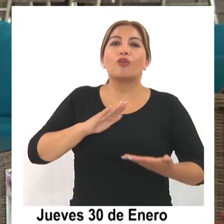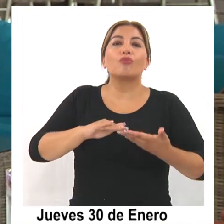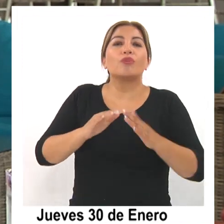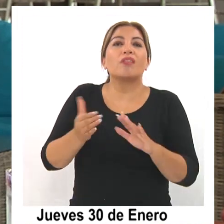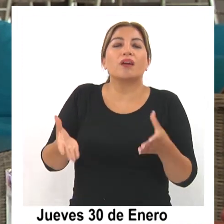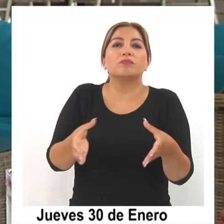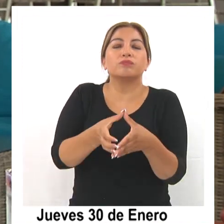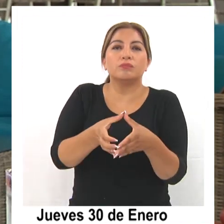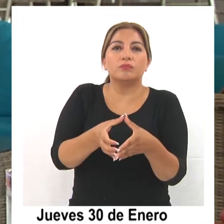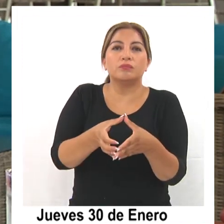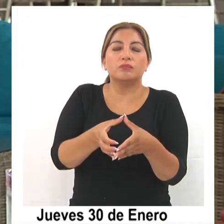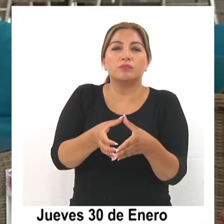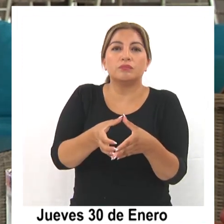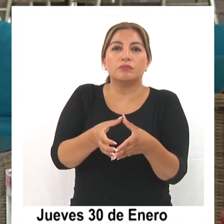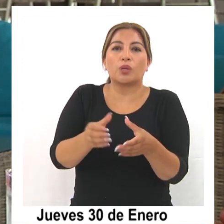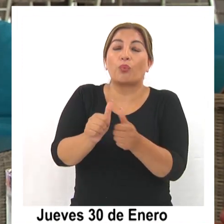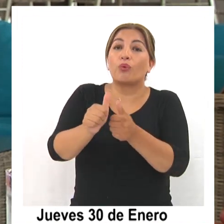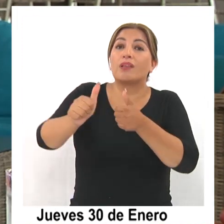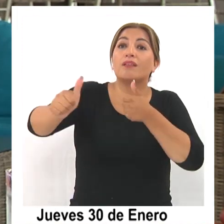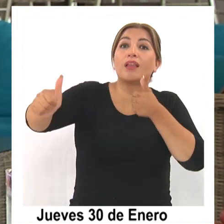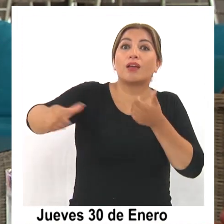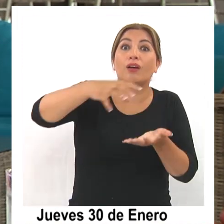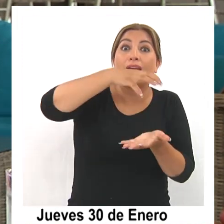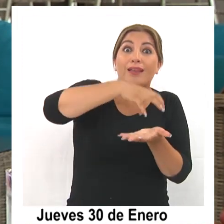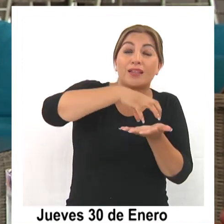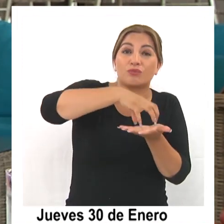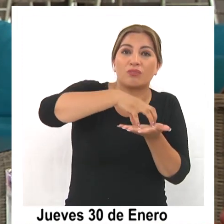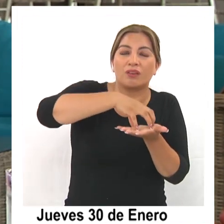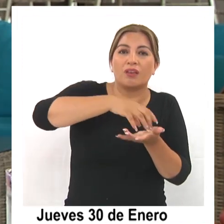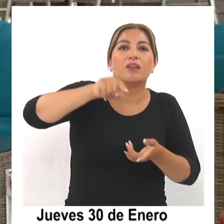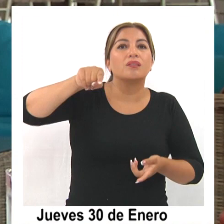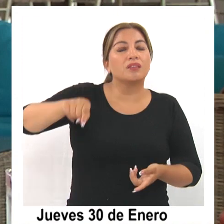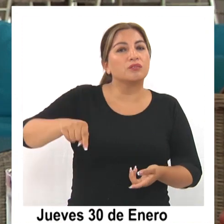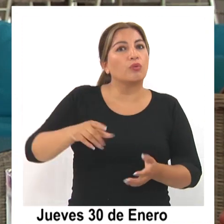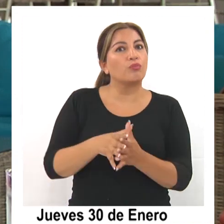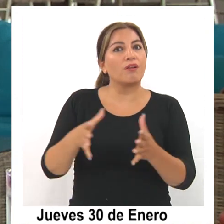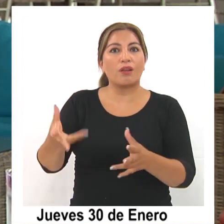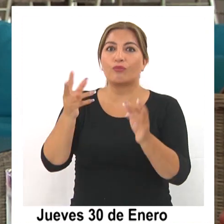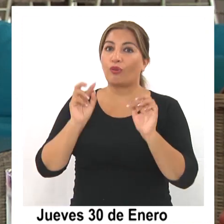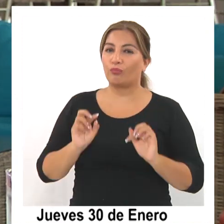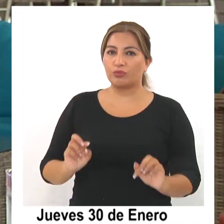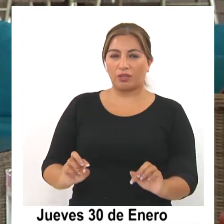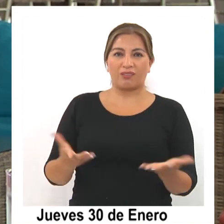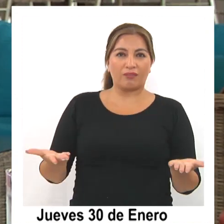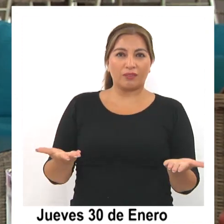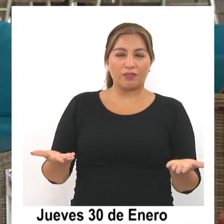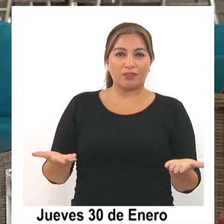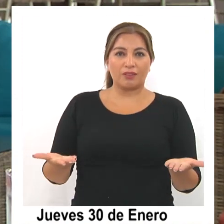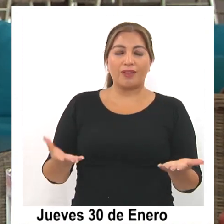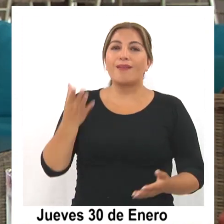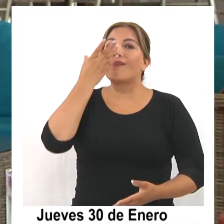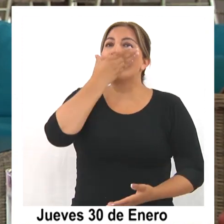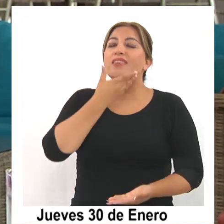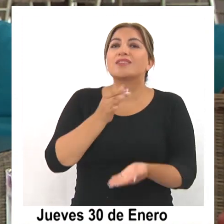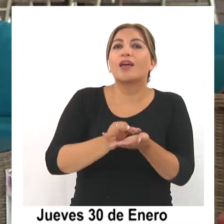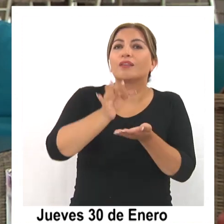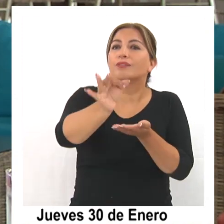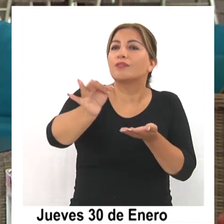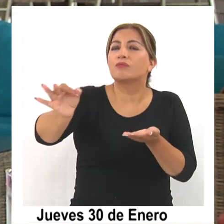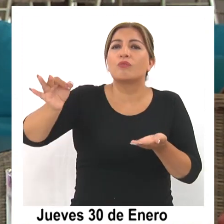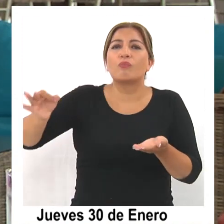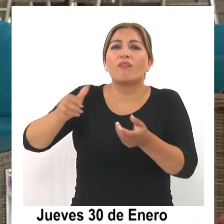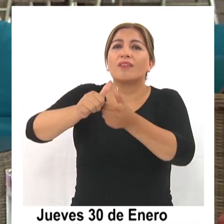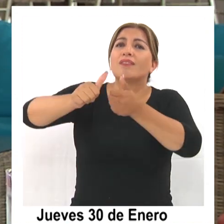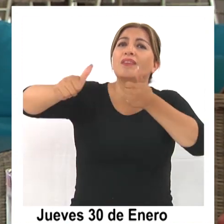comunidades en sus territorios se encuentren alejados de las metrópolis pero eso también es una tremenda oportunidad porque la belleza de los paisajes